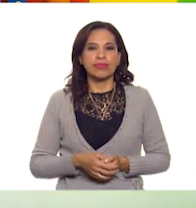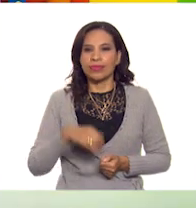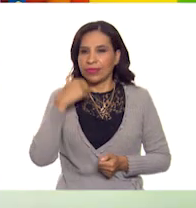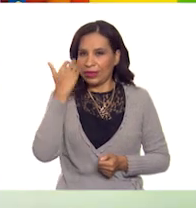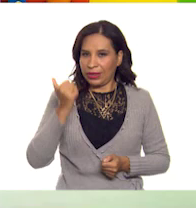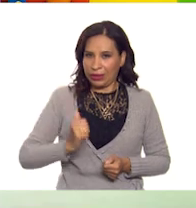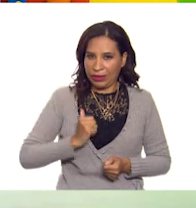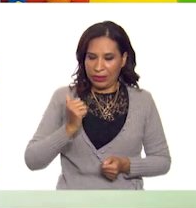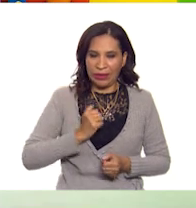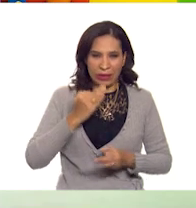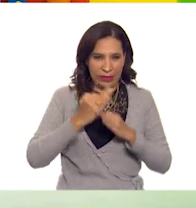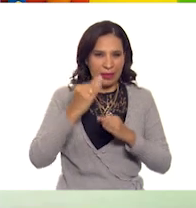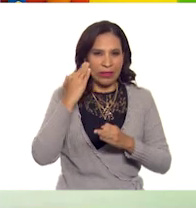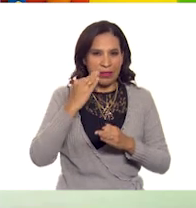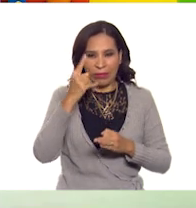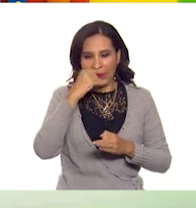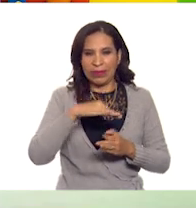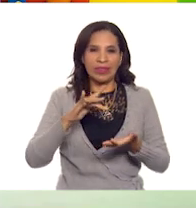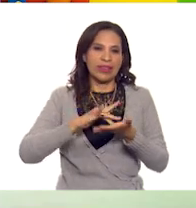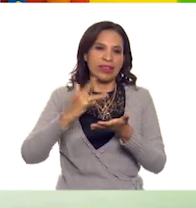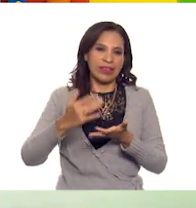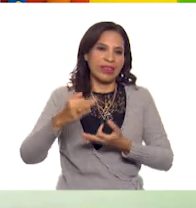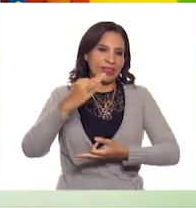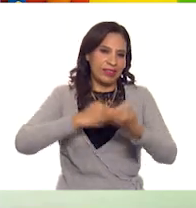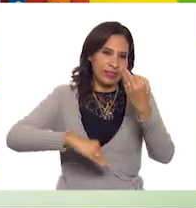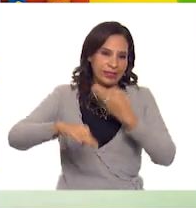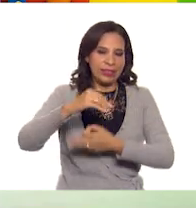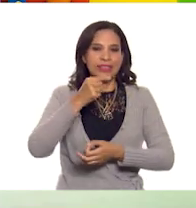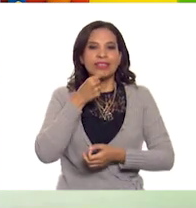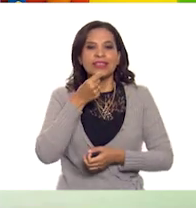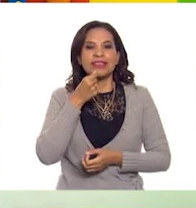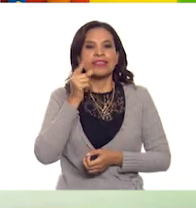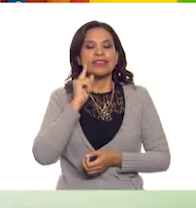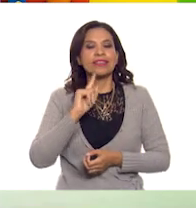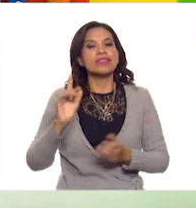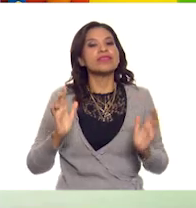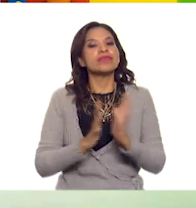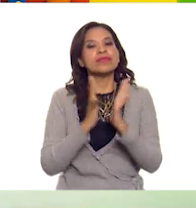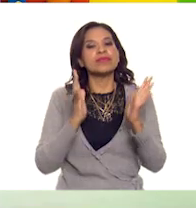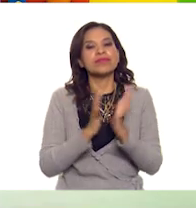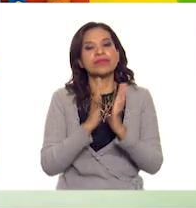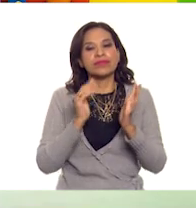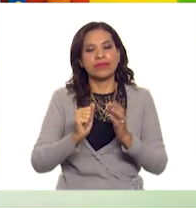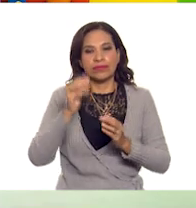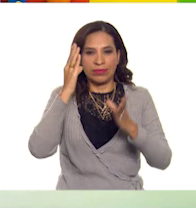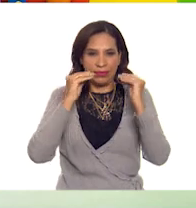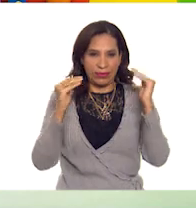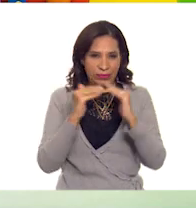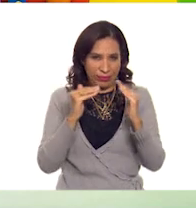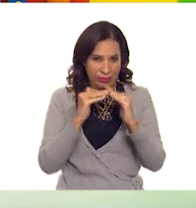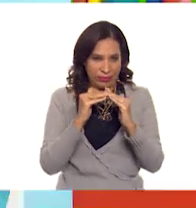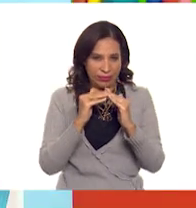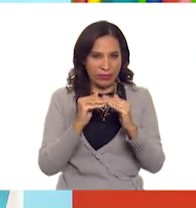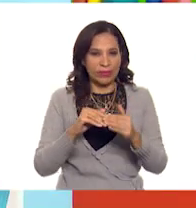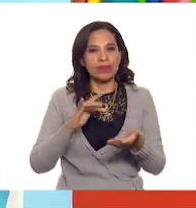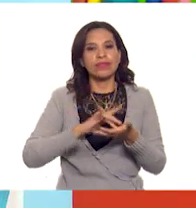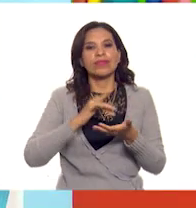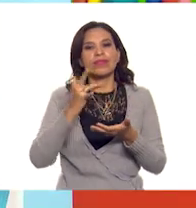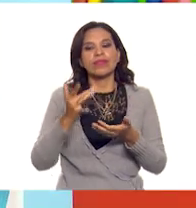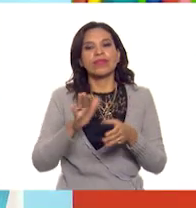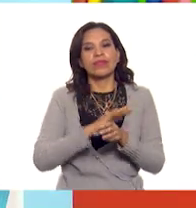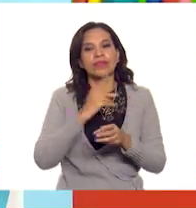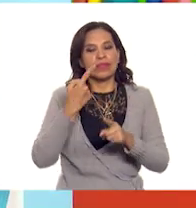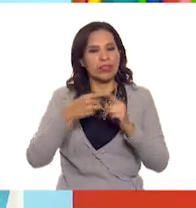Queremos aprovechar este momento para darles las gracias a todas las niñas y niños que participaron en Aprende en Casa. Gracias